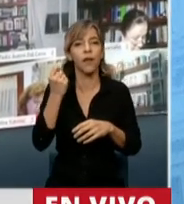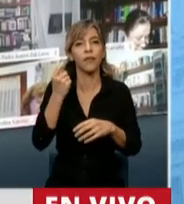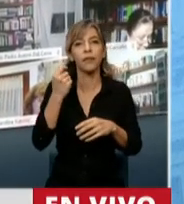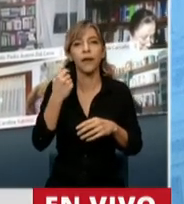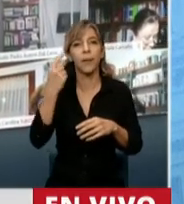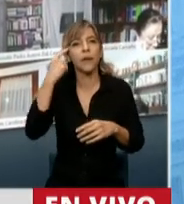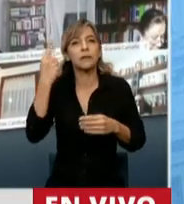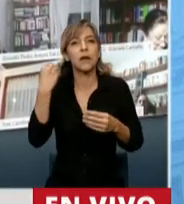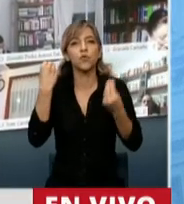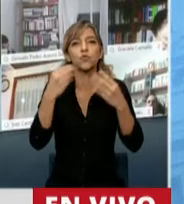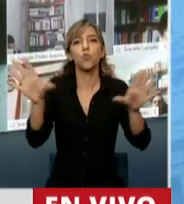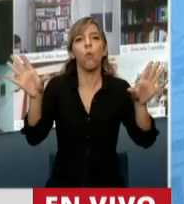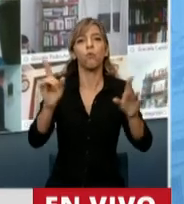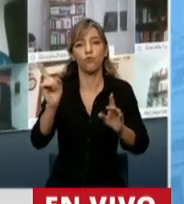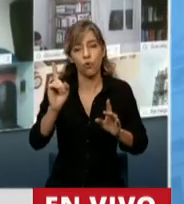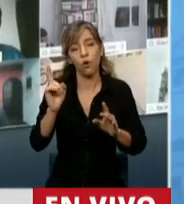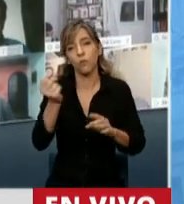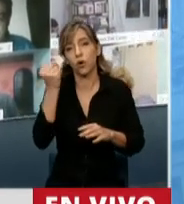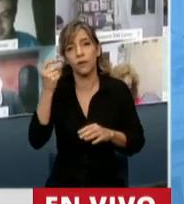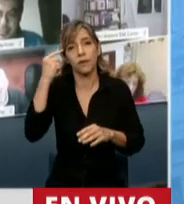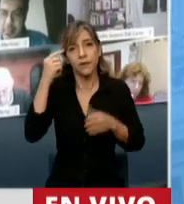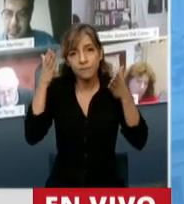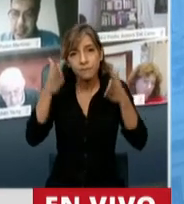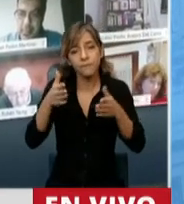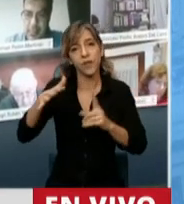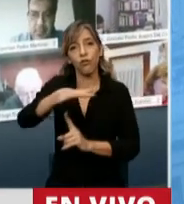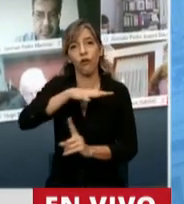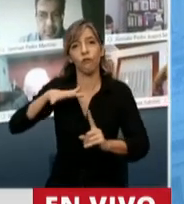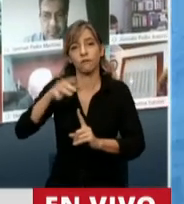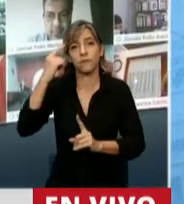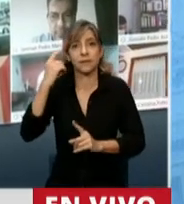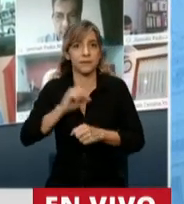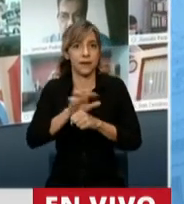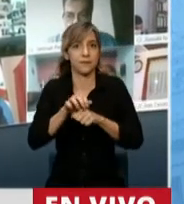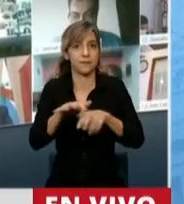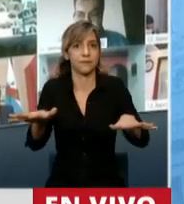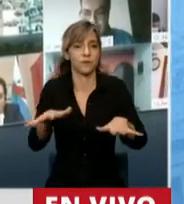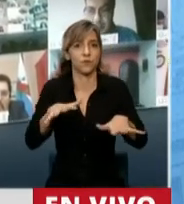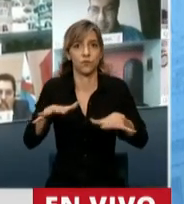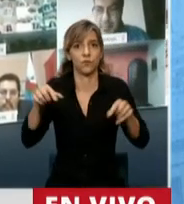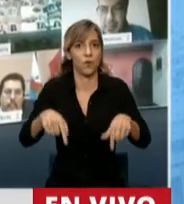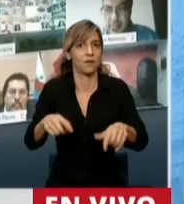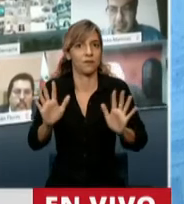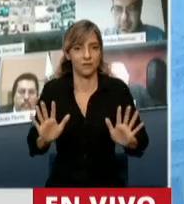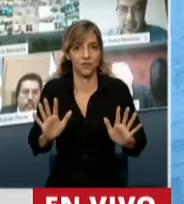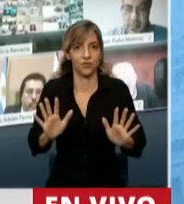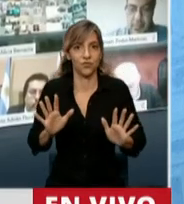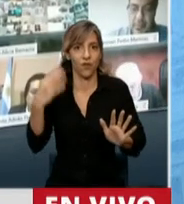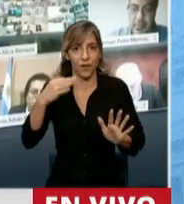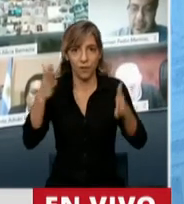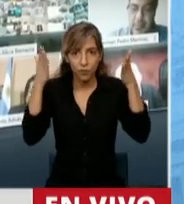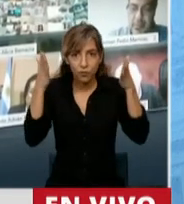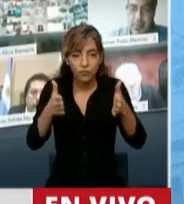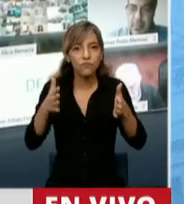muchos aislados y el contexto de la pandemia y la cuarentena especialmente nos genera esa situación no hemos